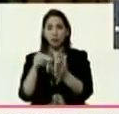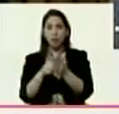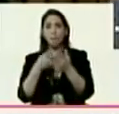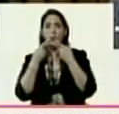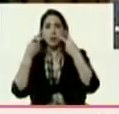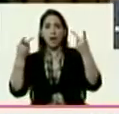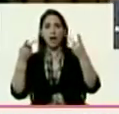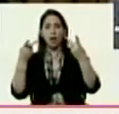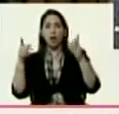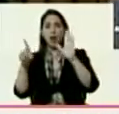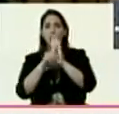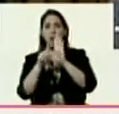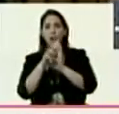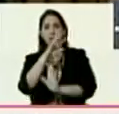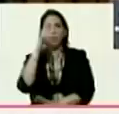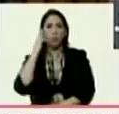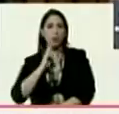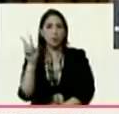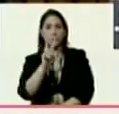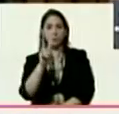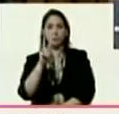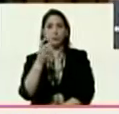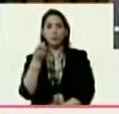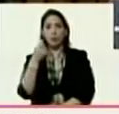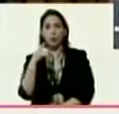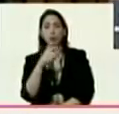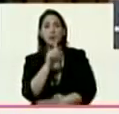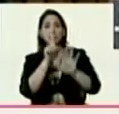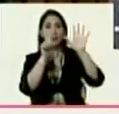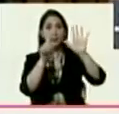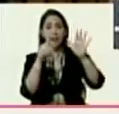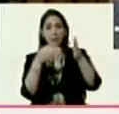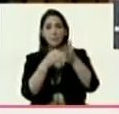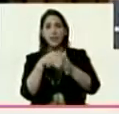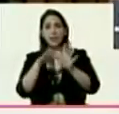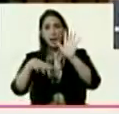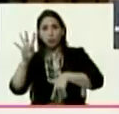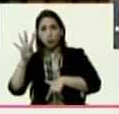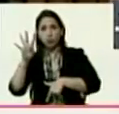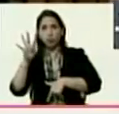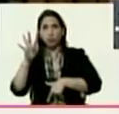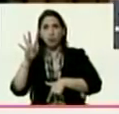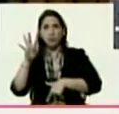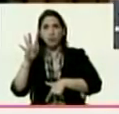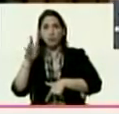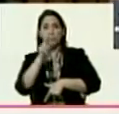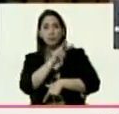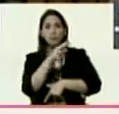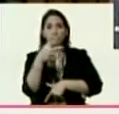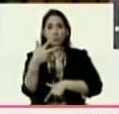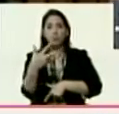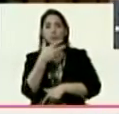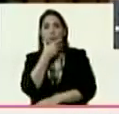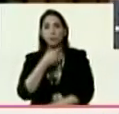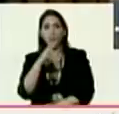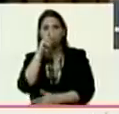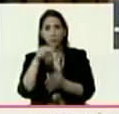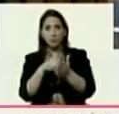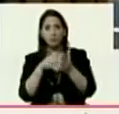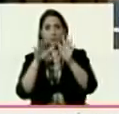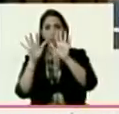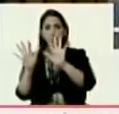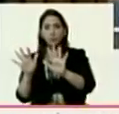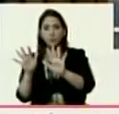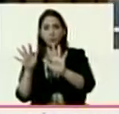de la República Bolivariana de Venezuela número 6014, extraordinario, del 23 de diciembre de 2010, relativa a